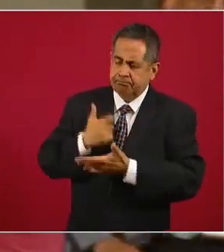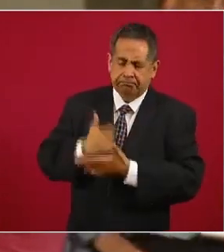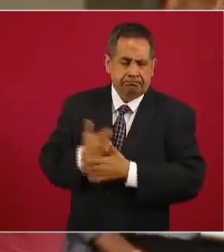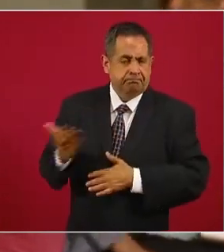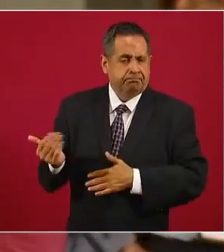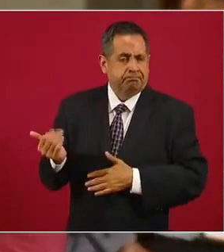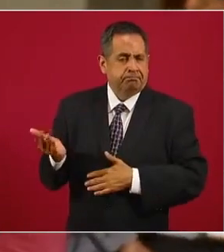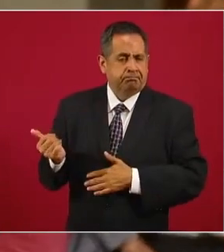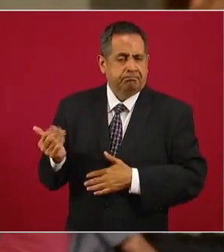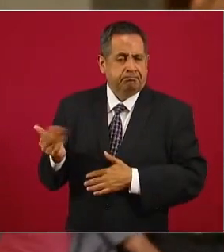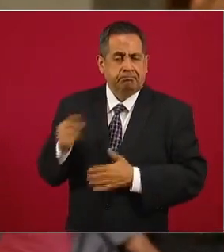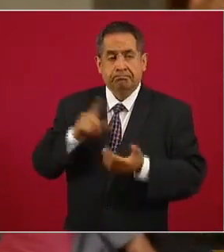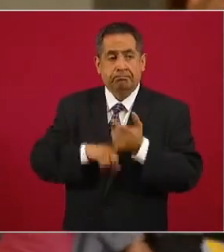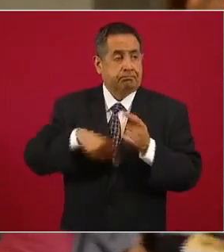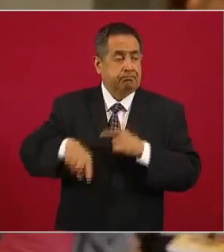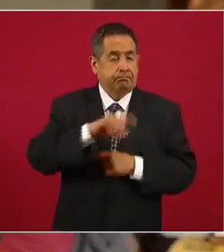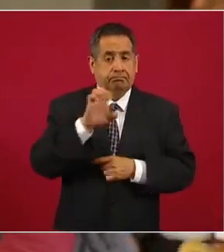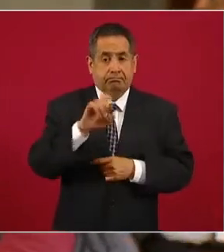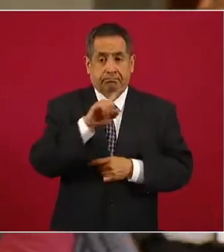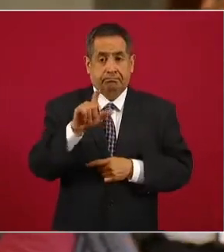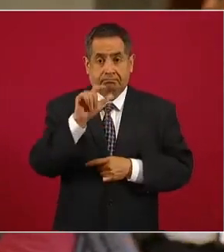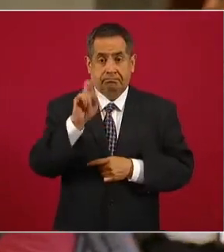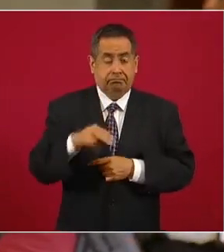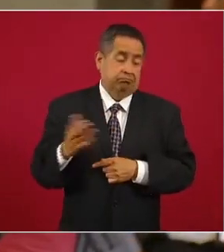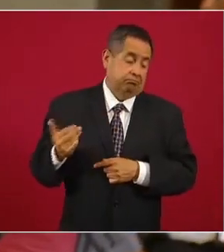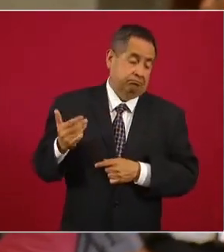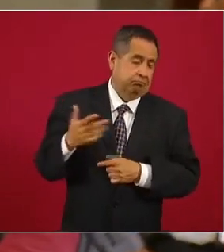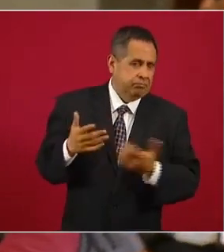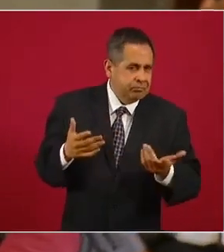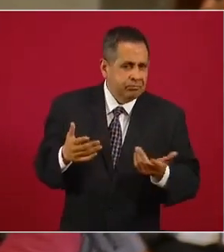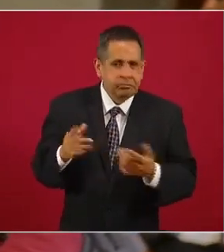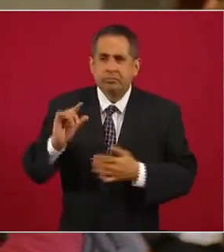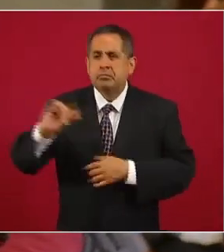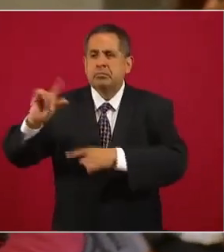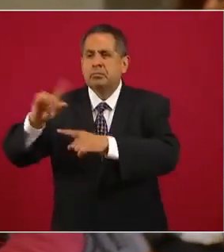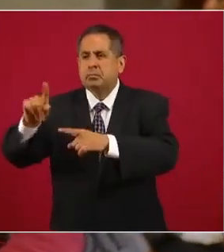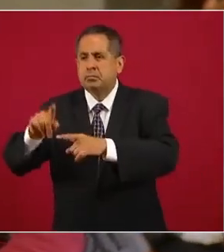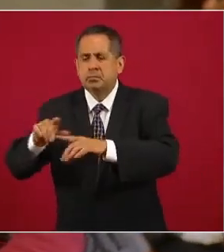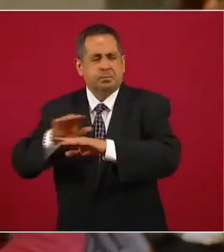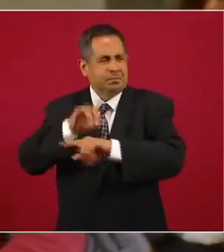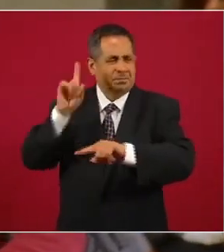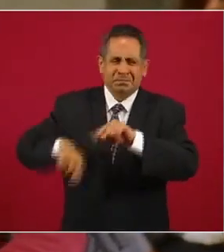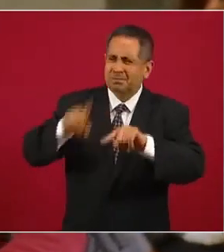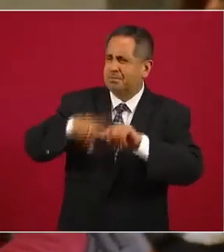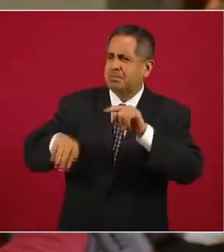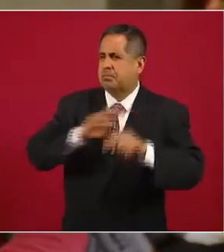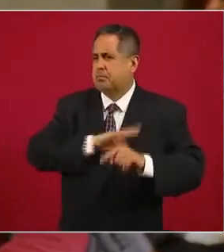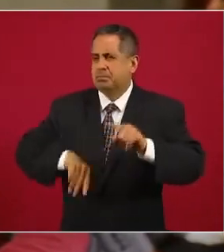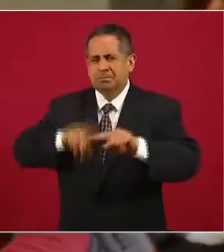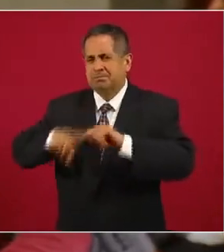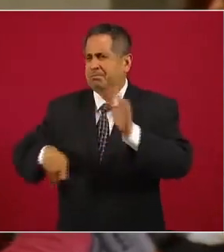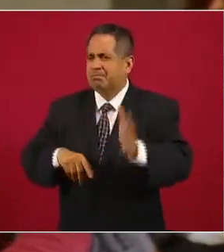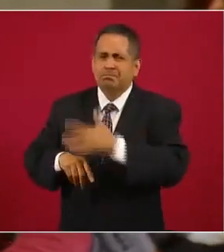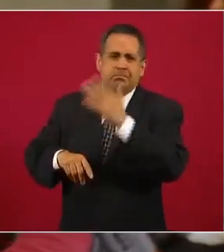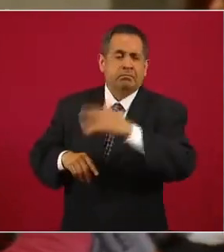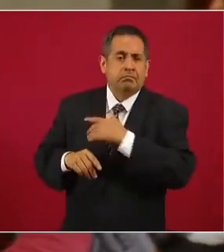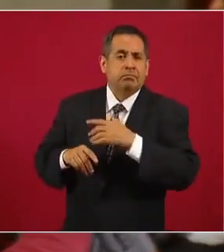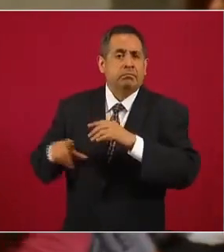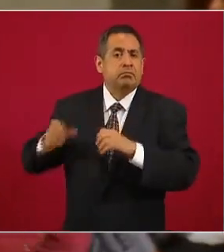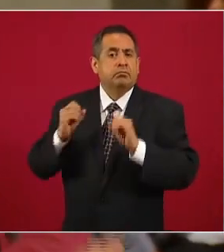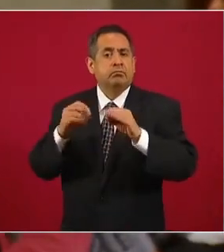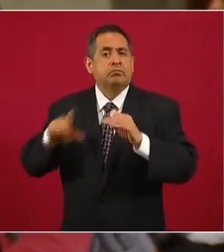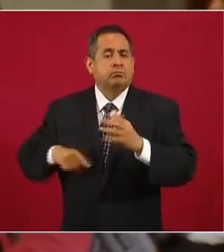mismas personas sacaron a las autoridades oficiales, quemaron el municipio y todas las oficinas de